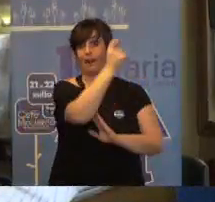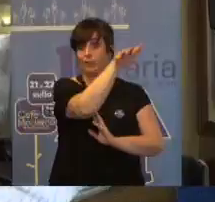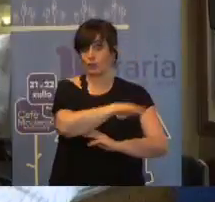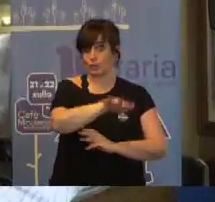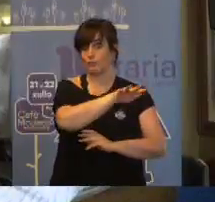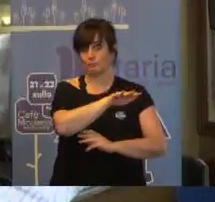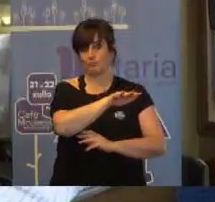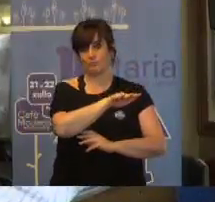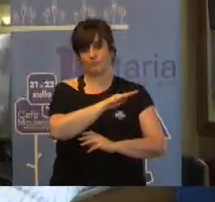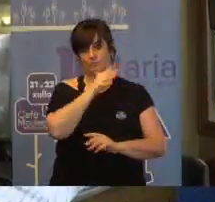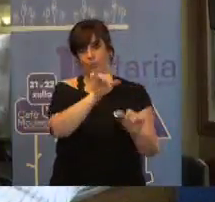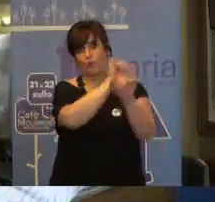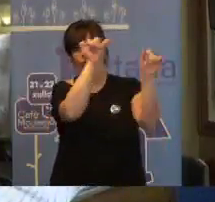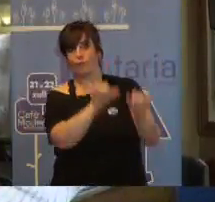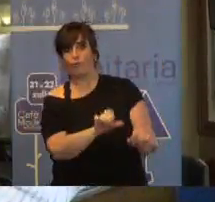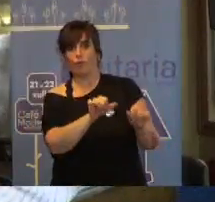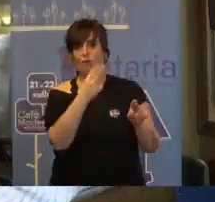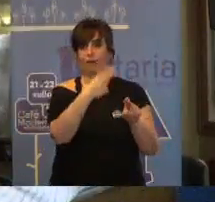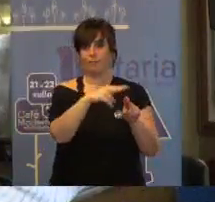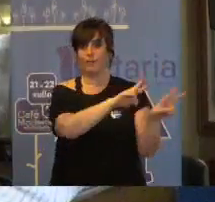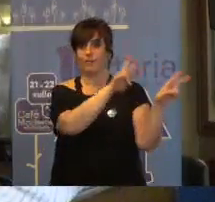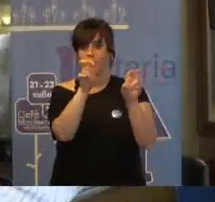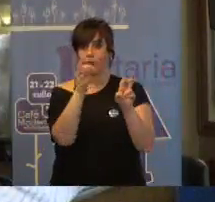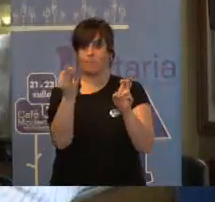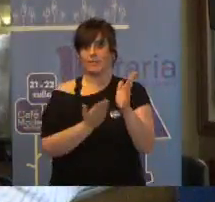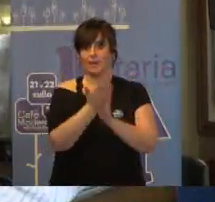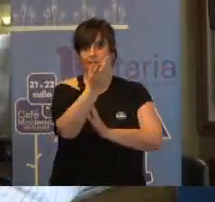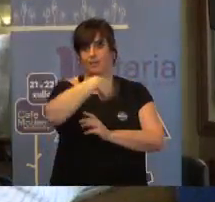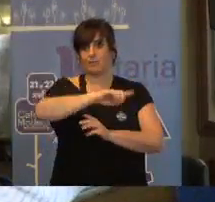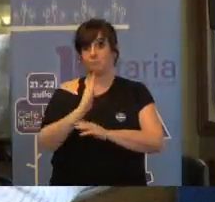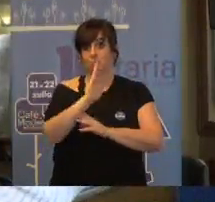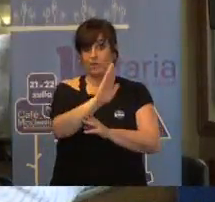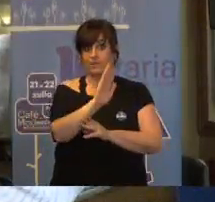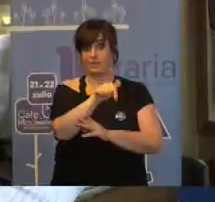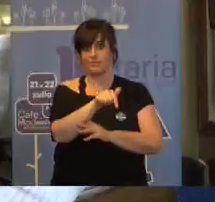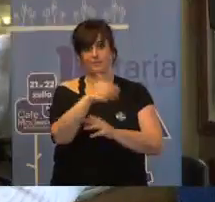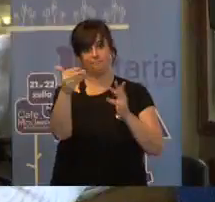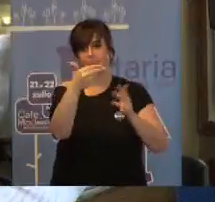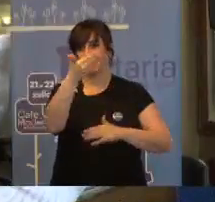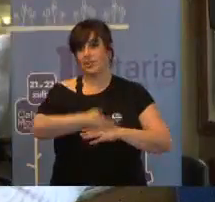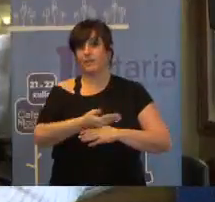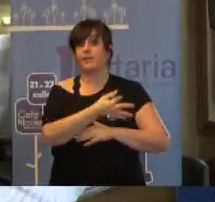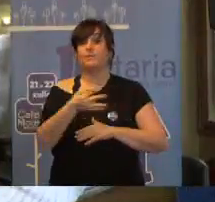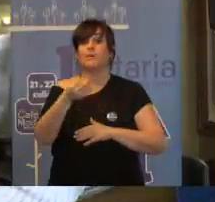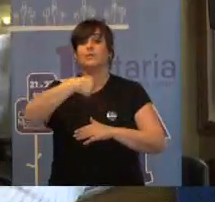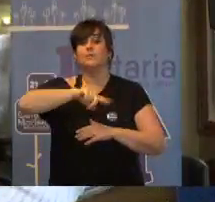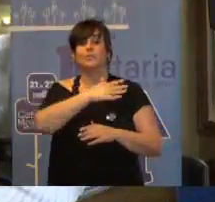destas novas formas de facer política, desta alternativa que nos plantexamos, sino tamén de sumarnos